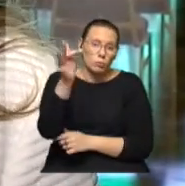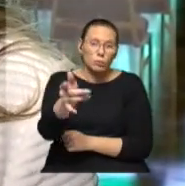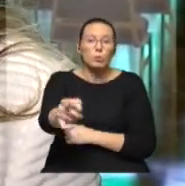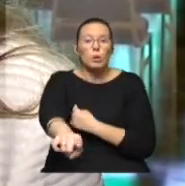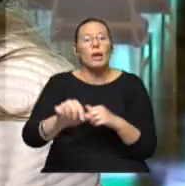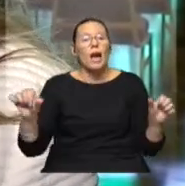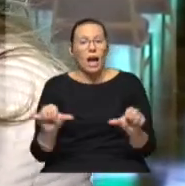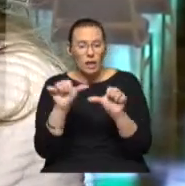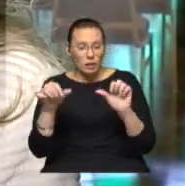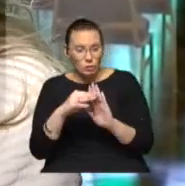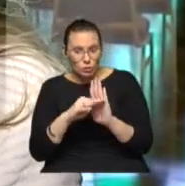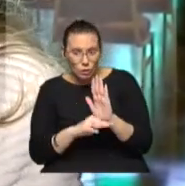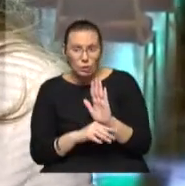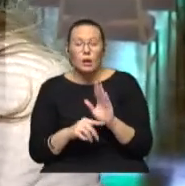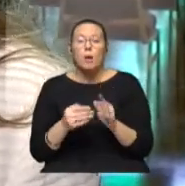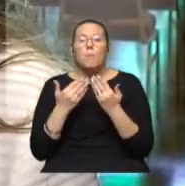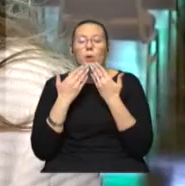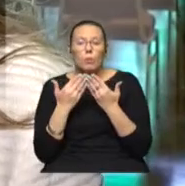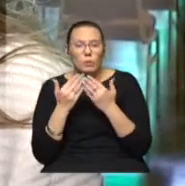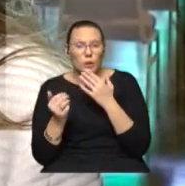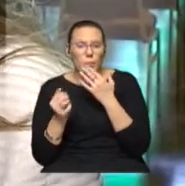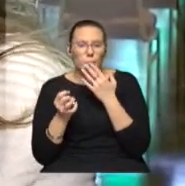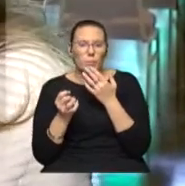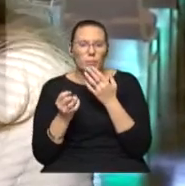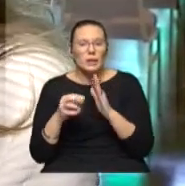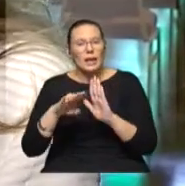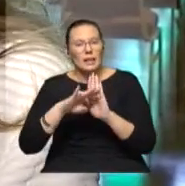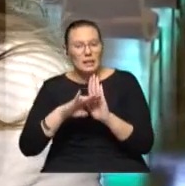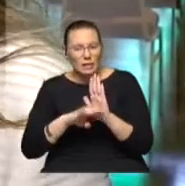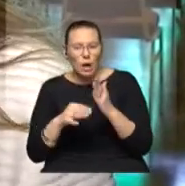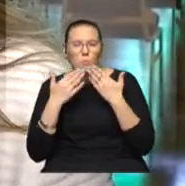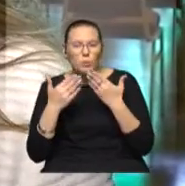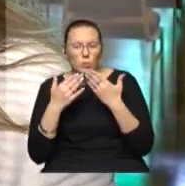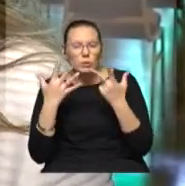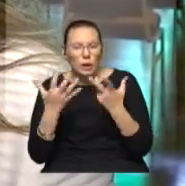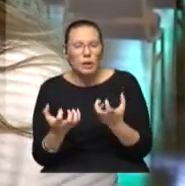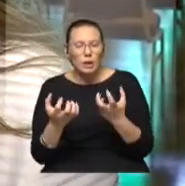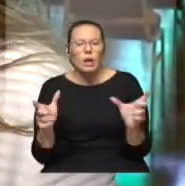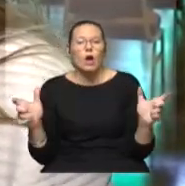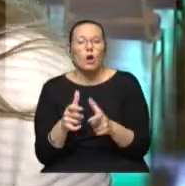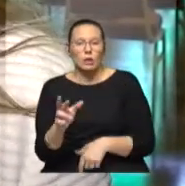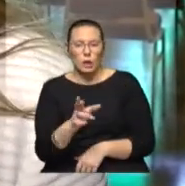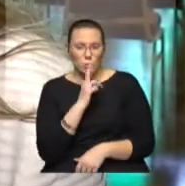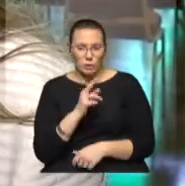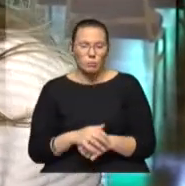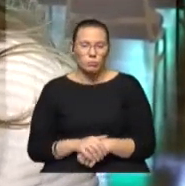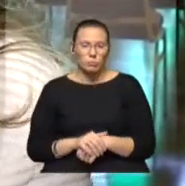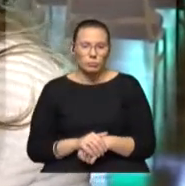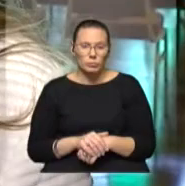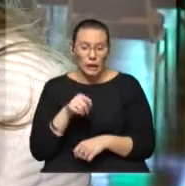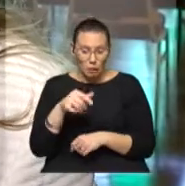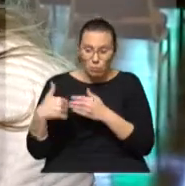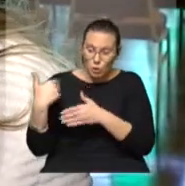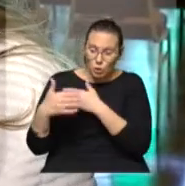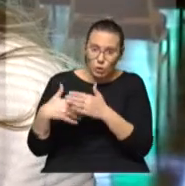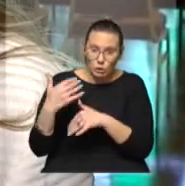de acciones sobre las que consultan, una lista de preguntas sobre las que quieren que la Corte se pronuncie. En ese proceso